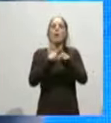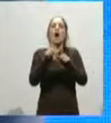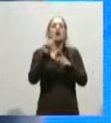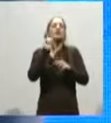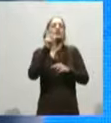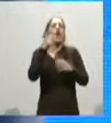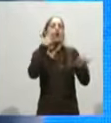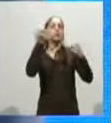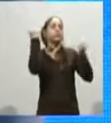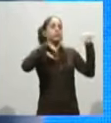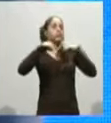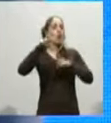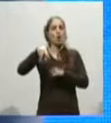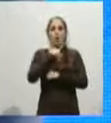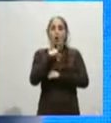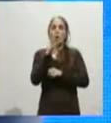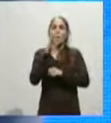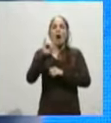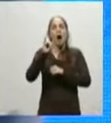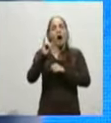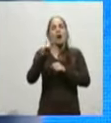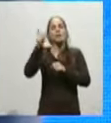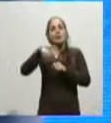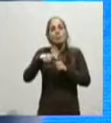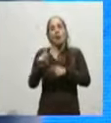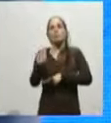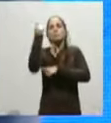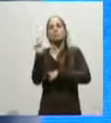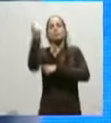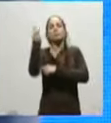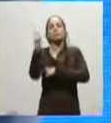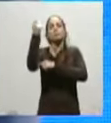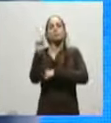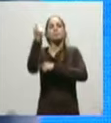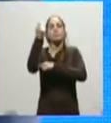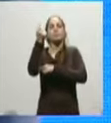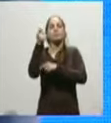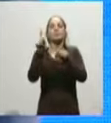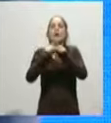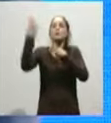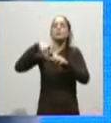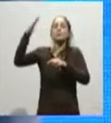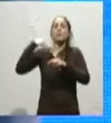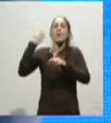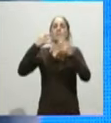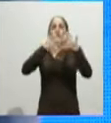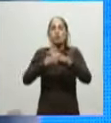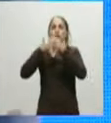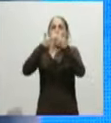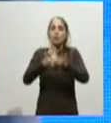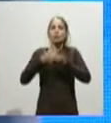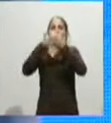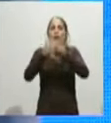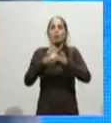de eventos lo que se consigue es conquistar poco a poco esos peldaños que otros tantos continuamos tuvieron que desde Arrecife disfrutando de esta